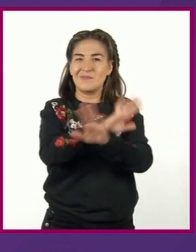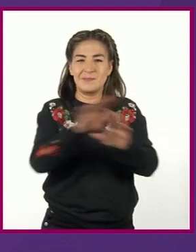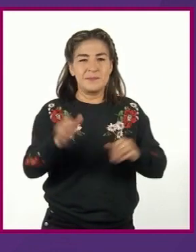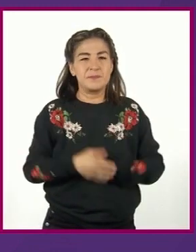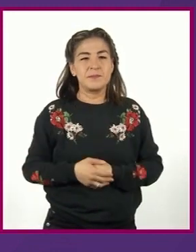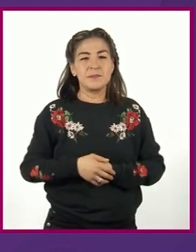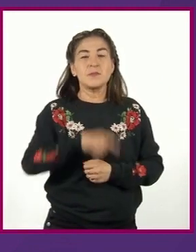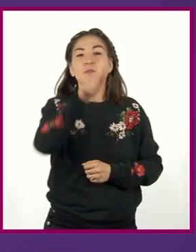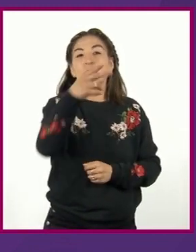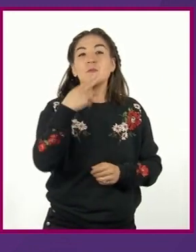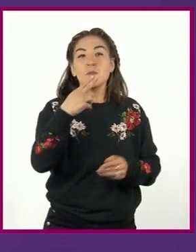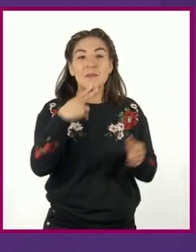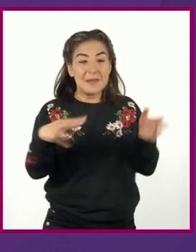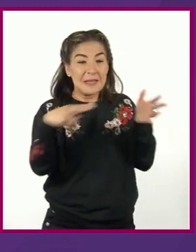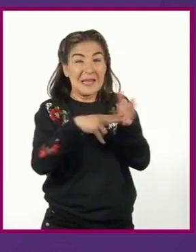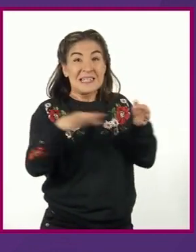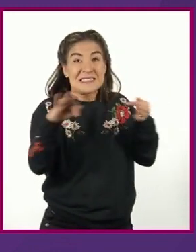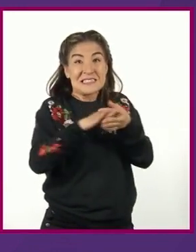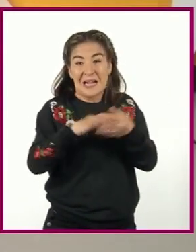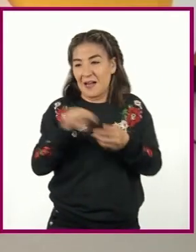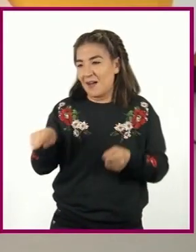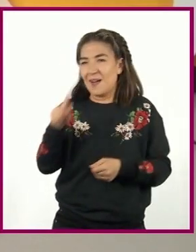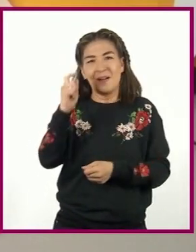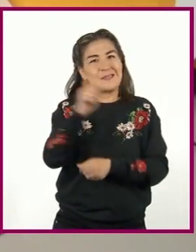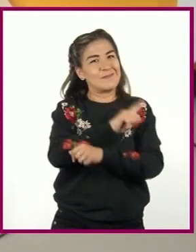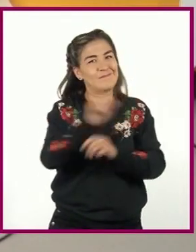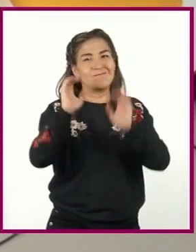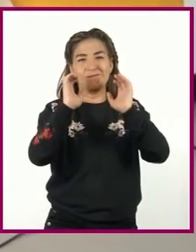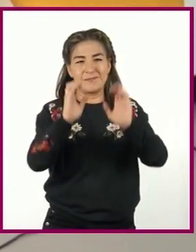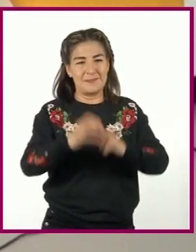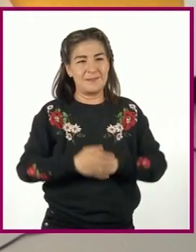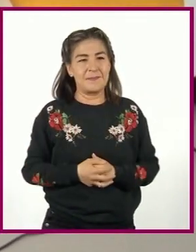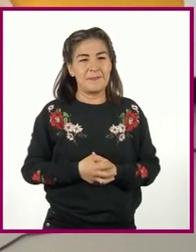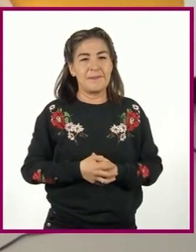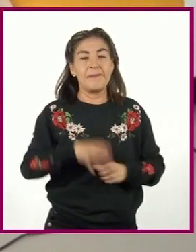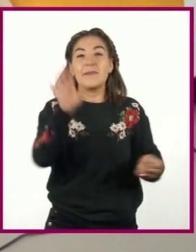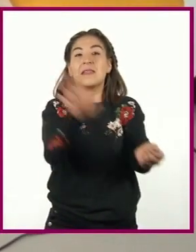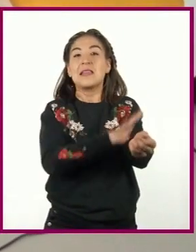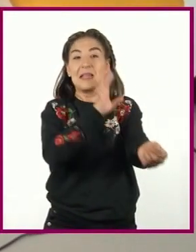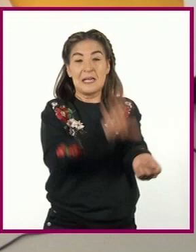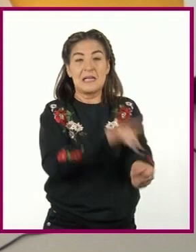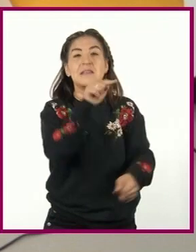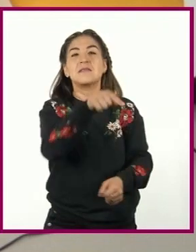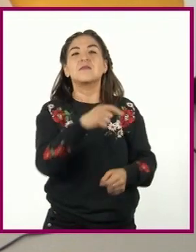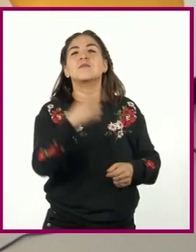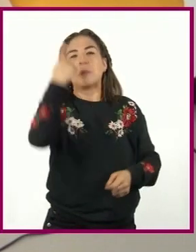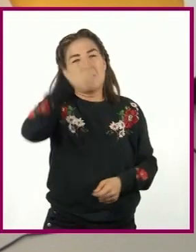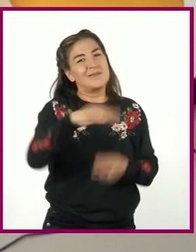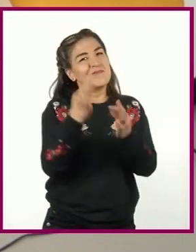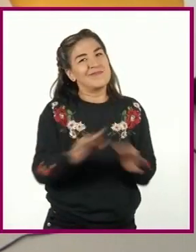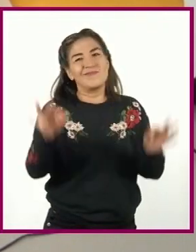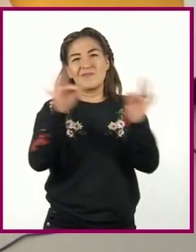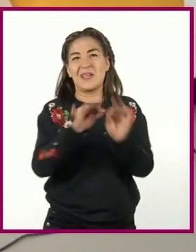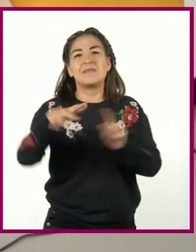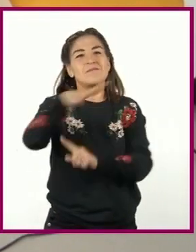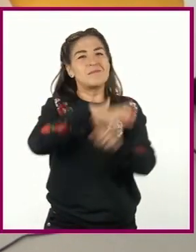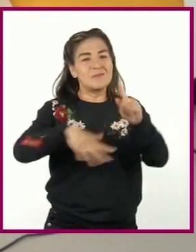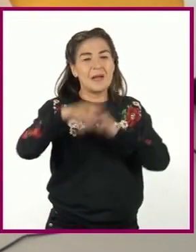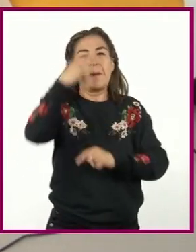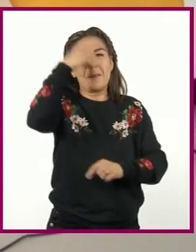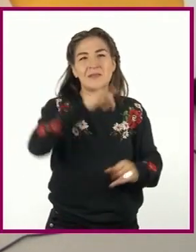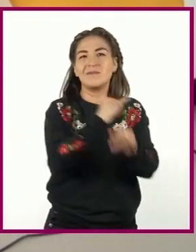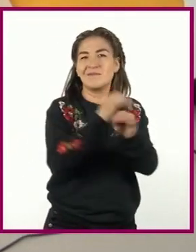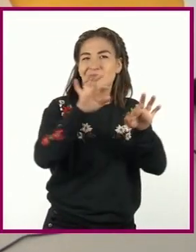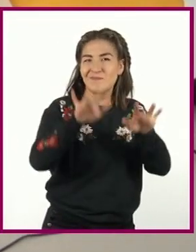aparatos eléctricos cerca del agua. La energía eléctrica es esencial para la sociedad de la información,